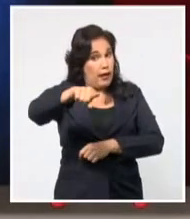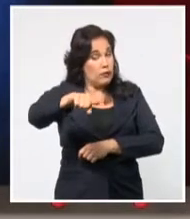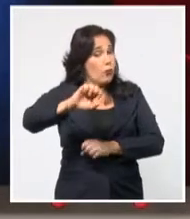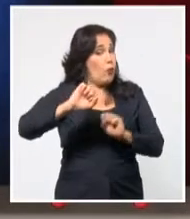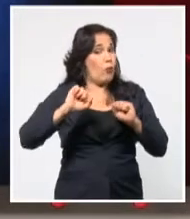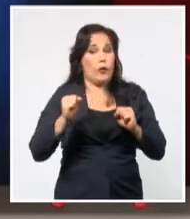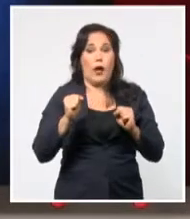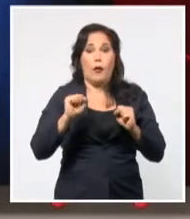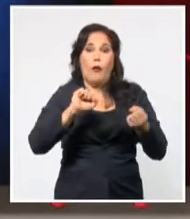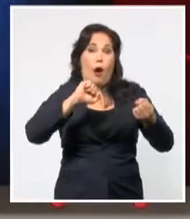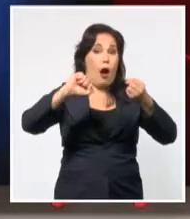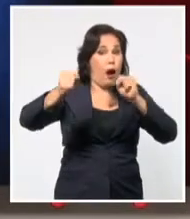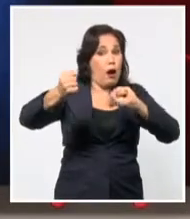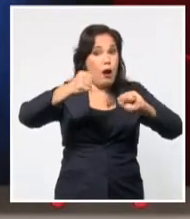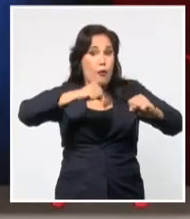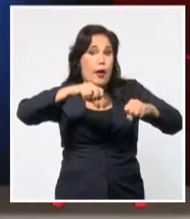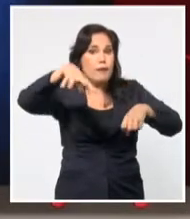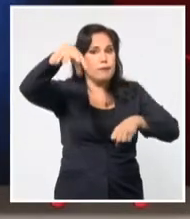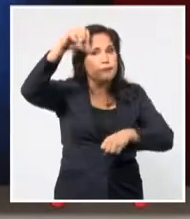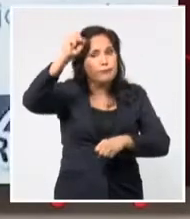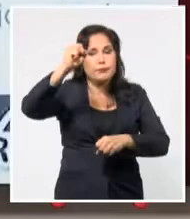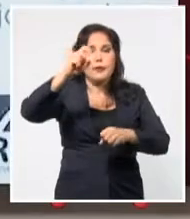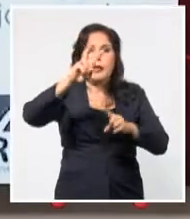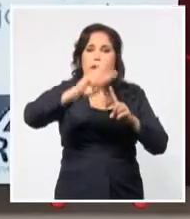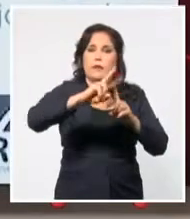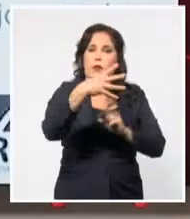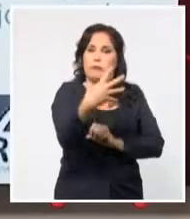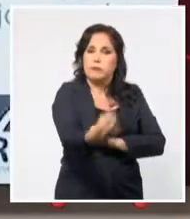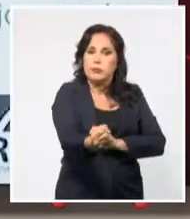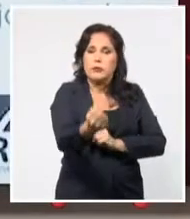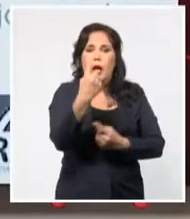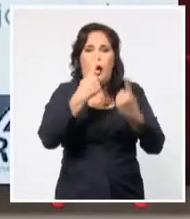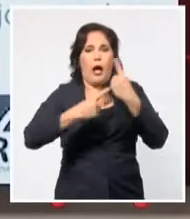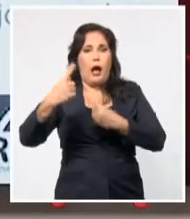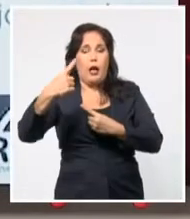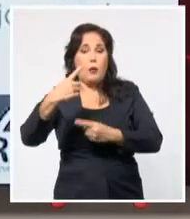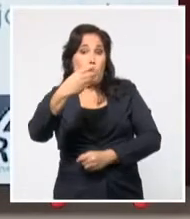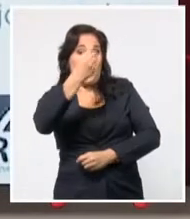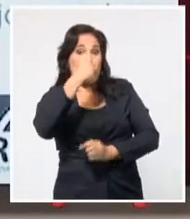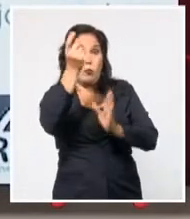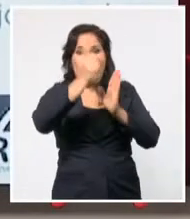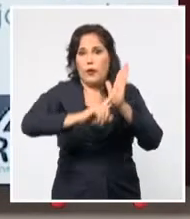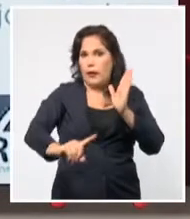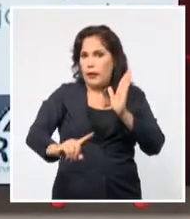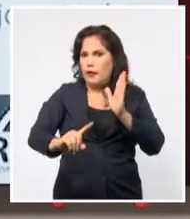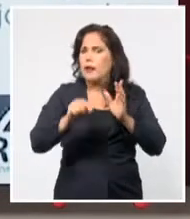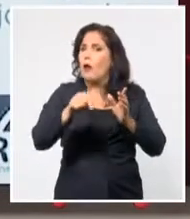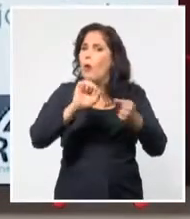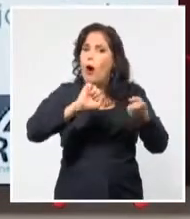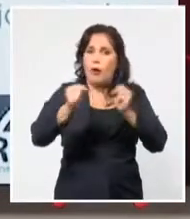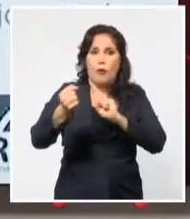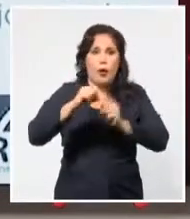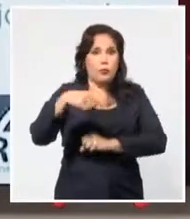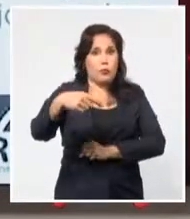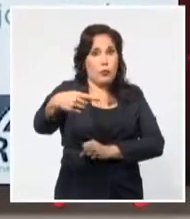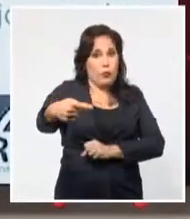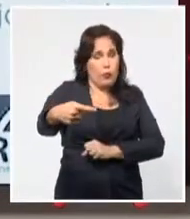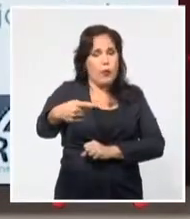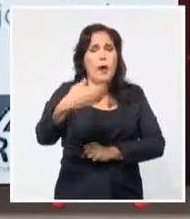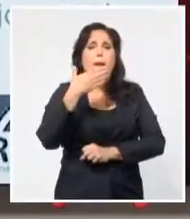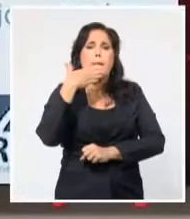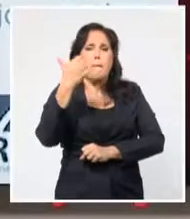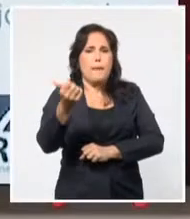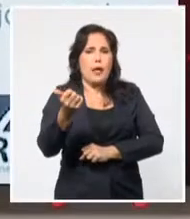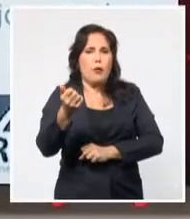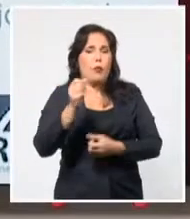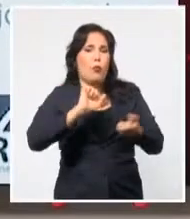prácticamente imprescindibles en esta época del año. En el tema del consumo, el concepto de ahorrar cada día se enlaza más con el